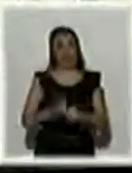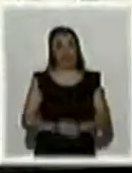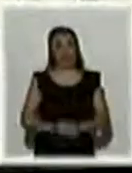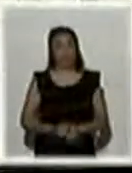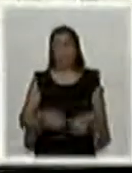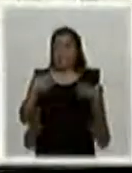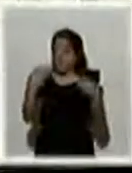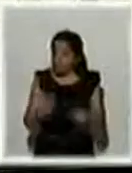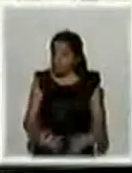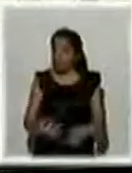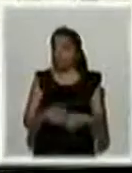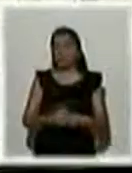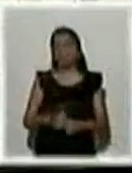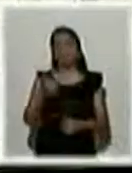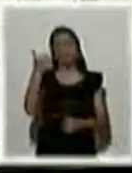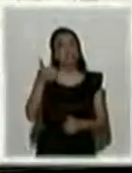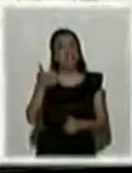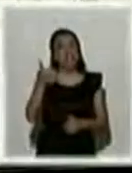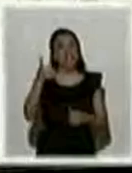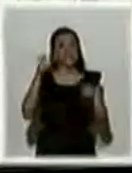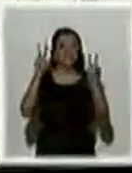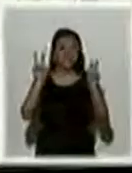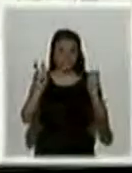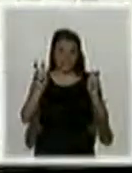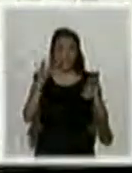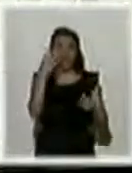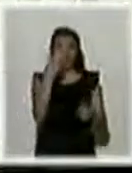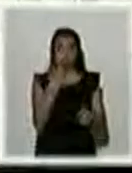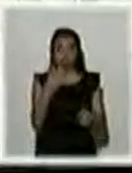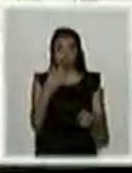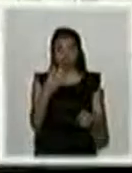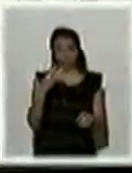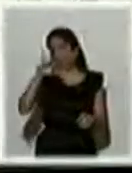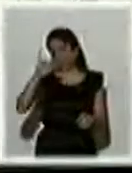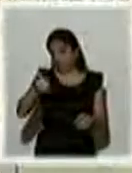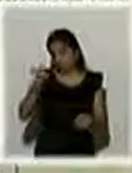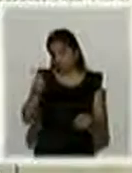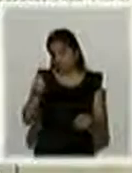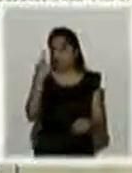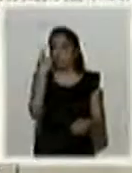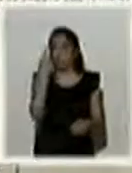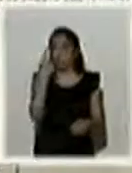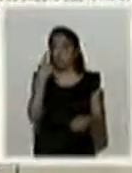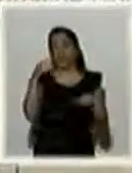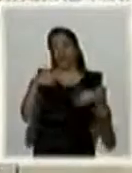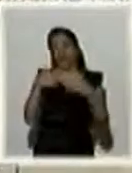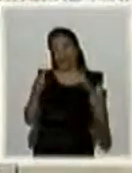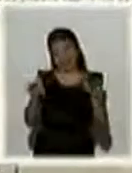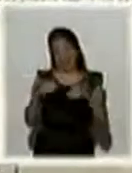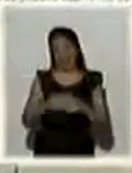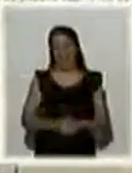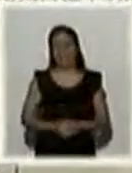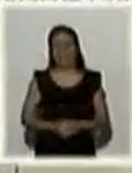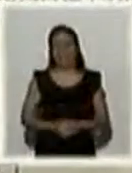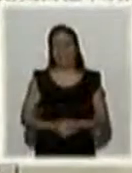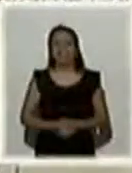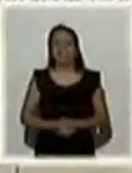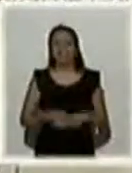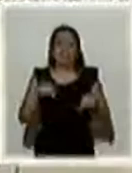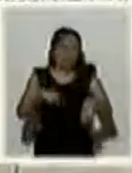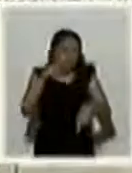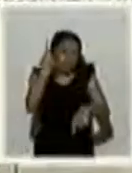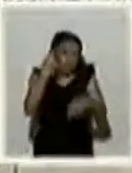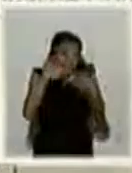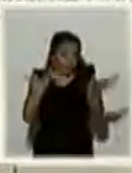los temas de exposición, 4 prefijados y 2 libres. Estamos en el bloque del primer tema libre, elegido libremente por cada uno